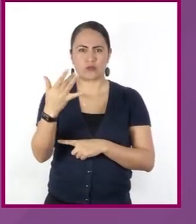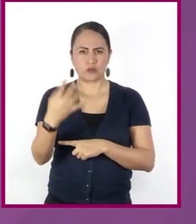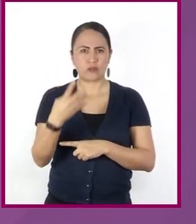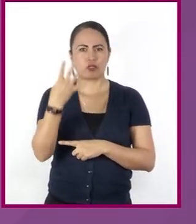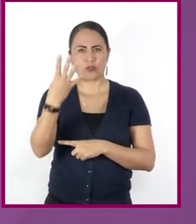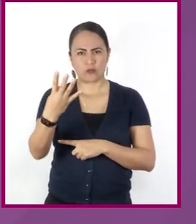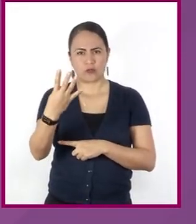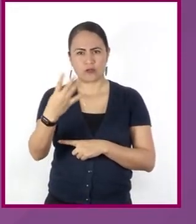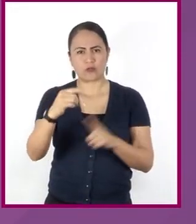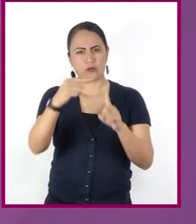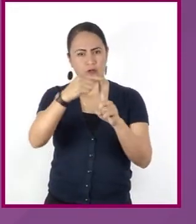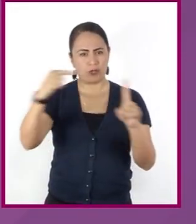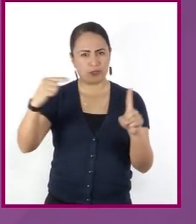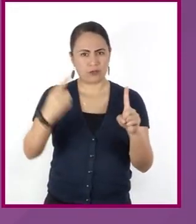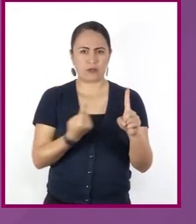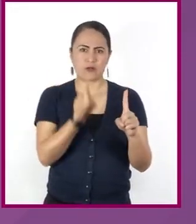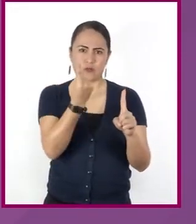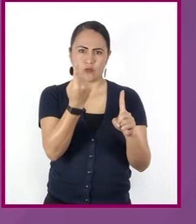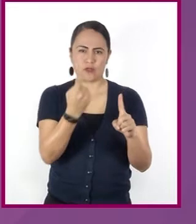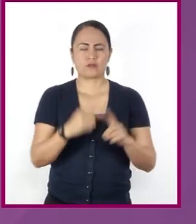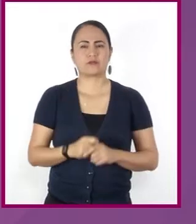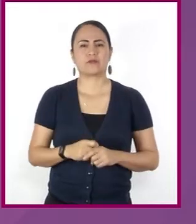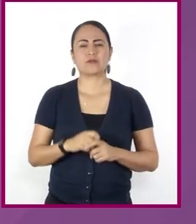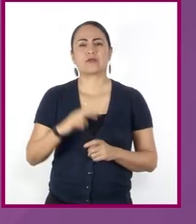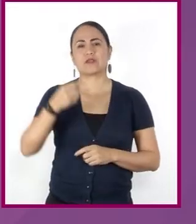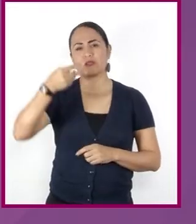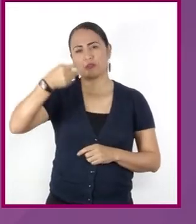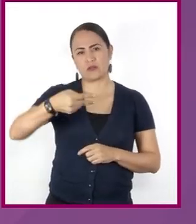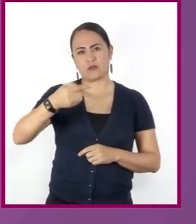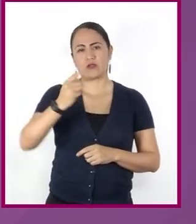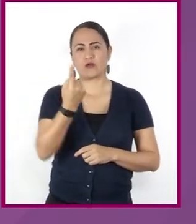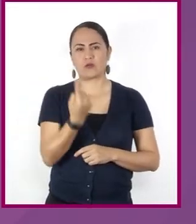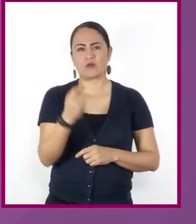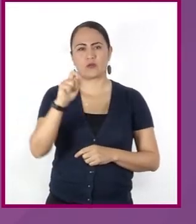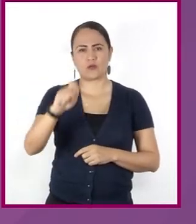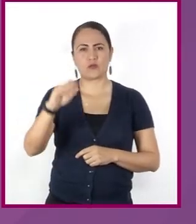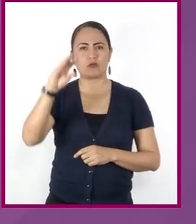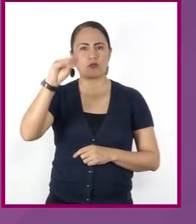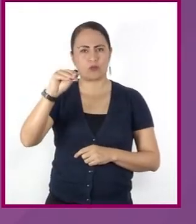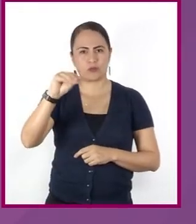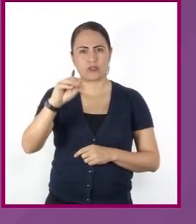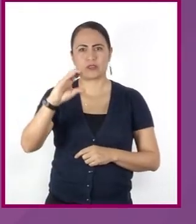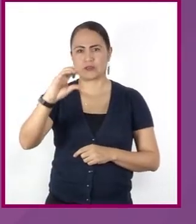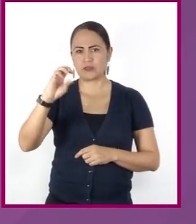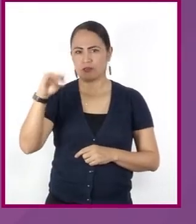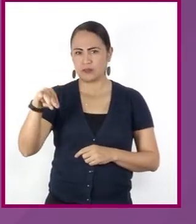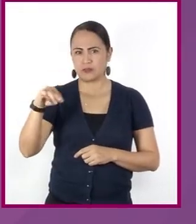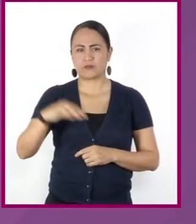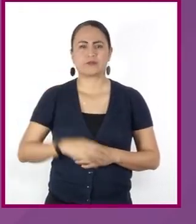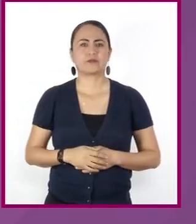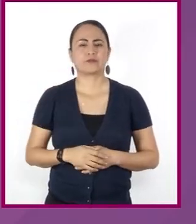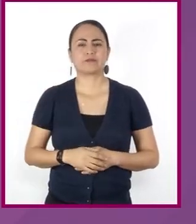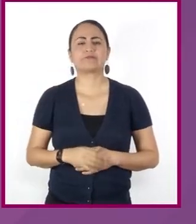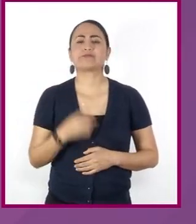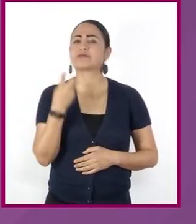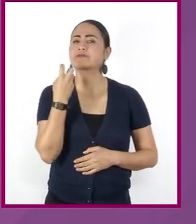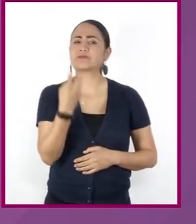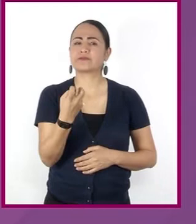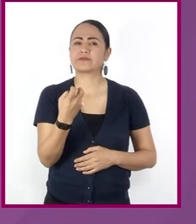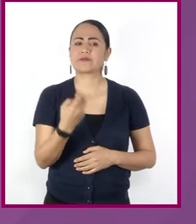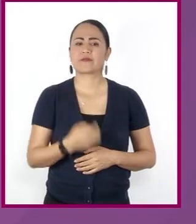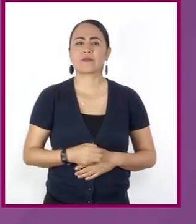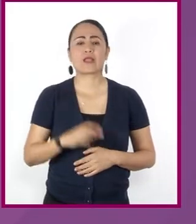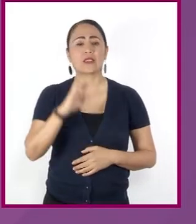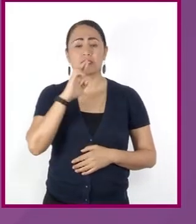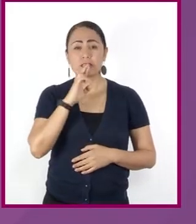2.54 entre 1 pulgada, igual a 1.90 centímetros. De tal manera que,